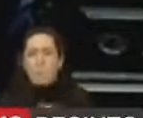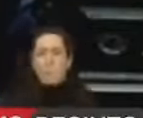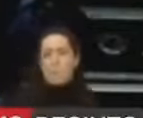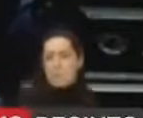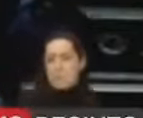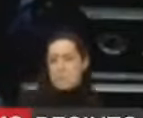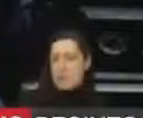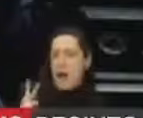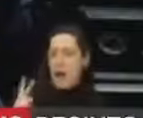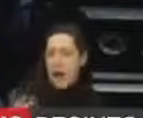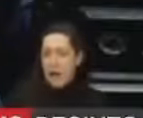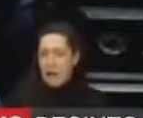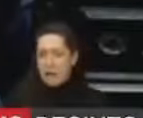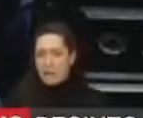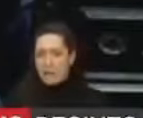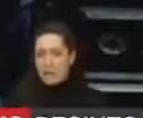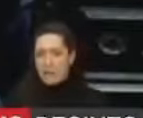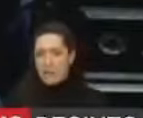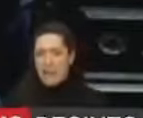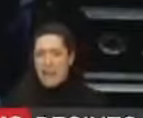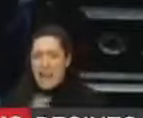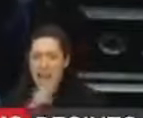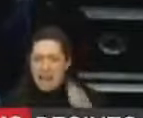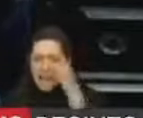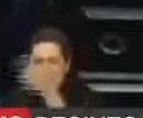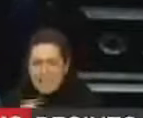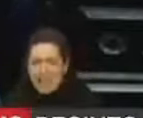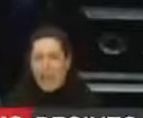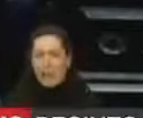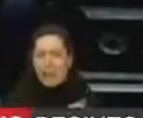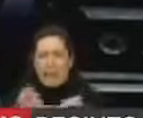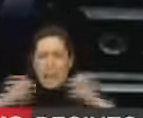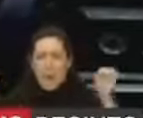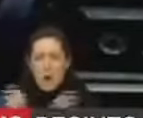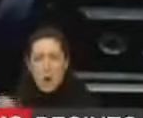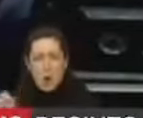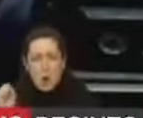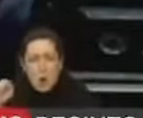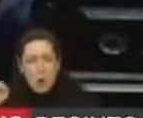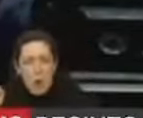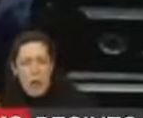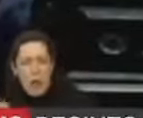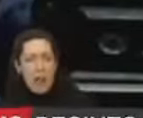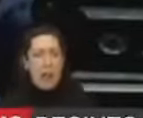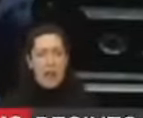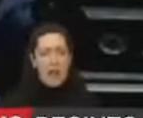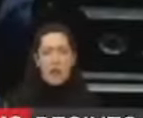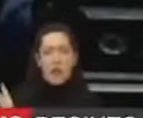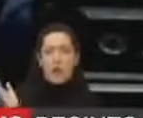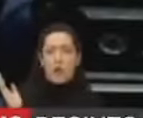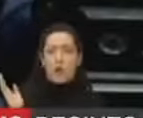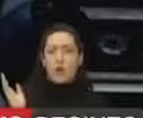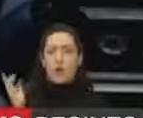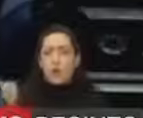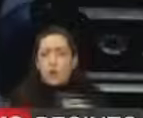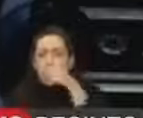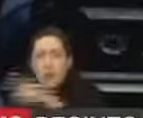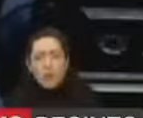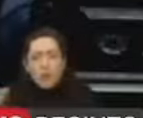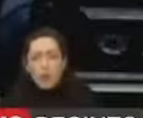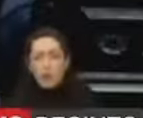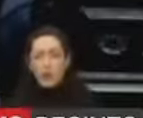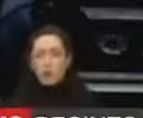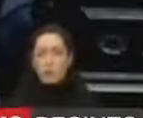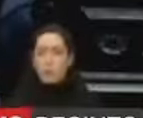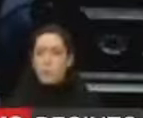regalaron. 31 trabajé en el frigorífico Tres Cruces y tengo 10 años más en dos fábricas distintas. No son manos